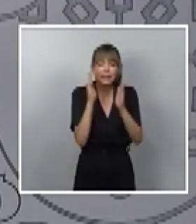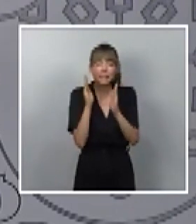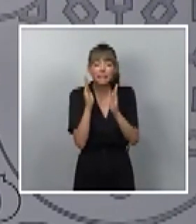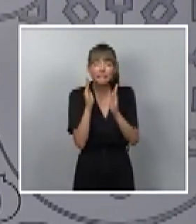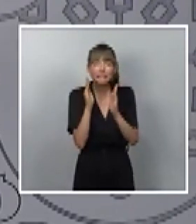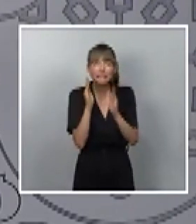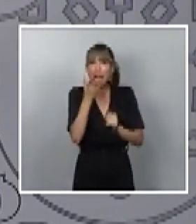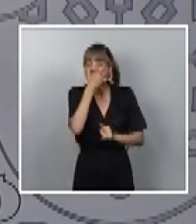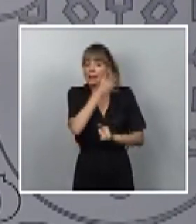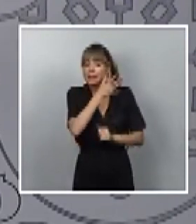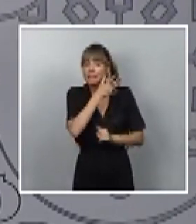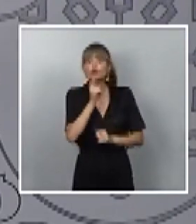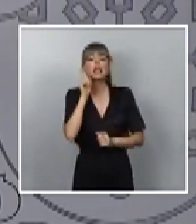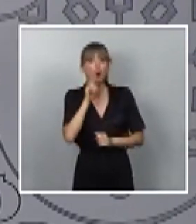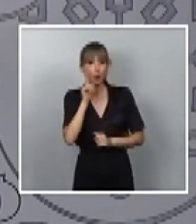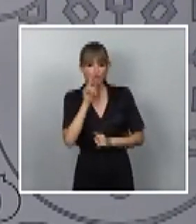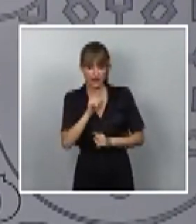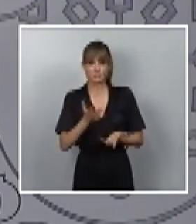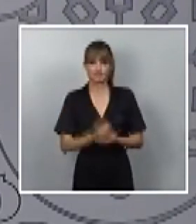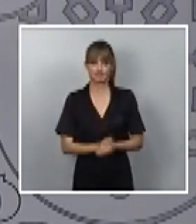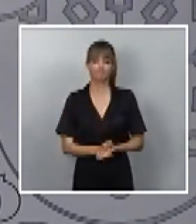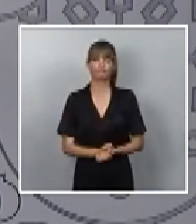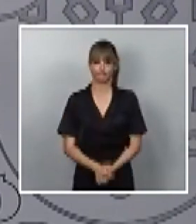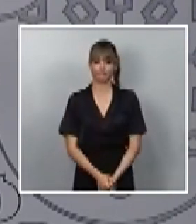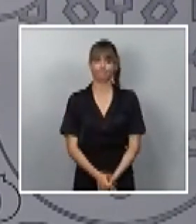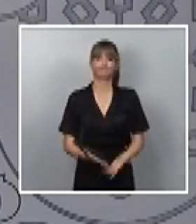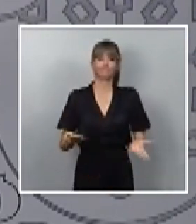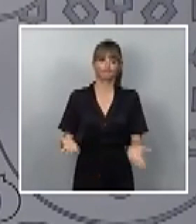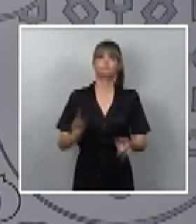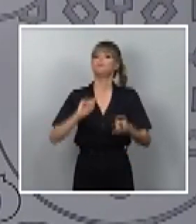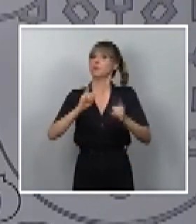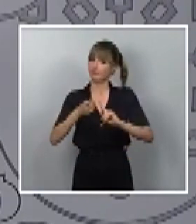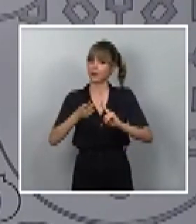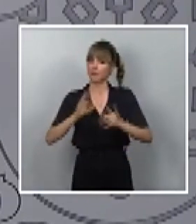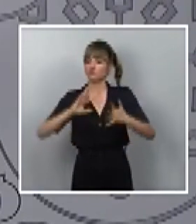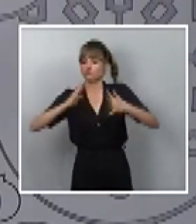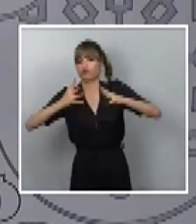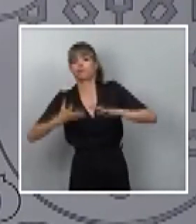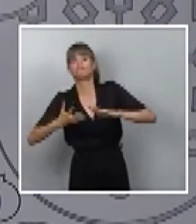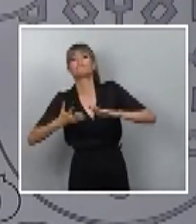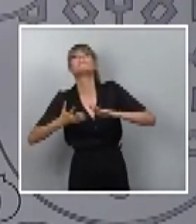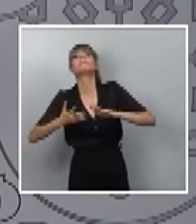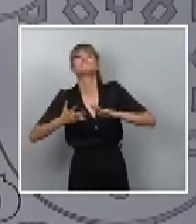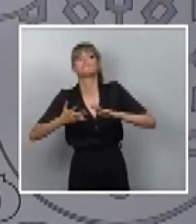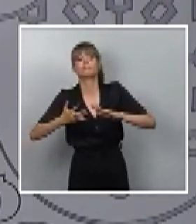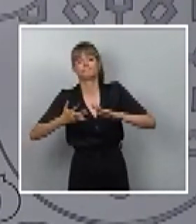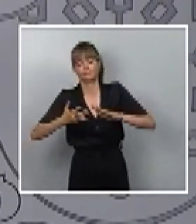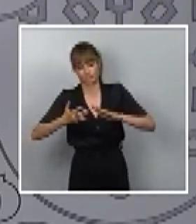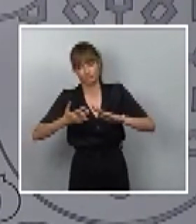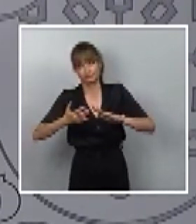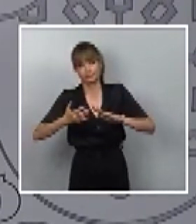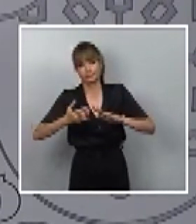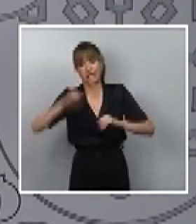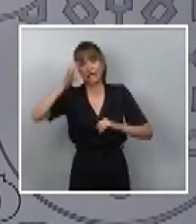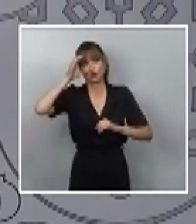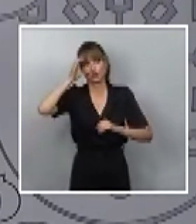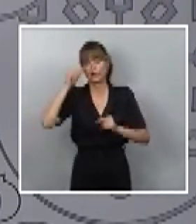los delitos por injurias evidentemente hacer efectiva esta modificación eh será después también de escuchar